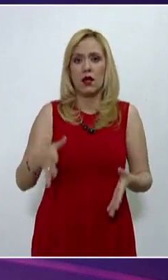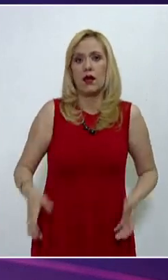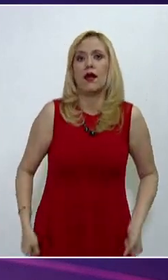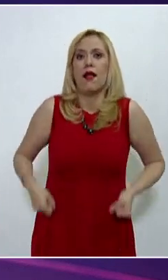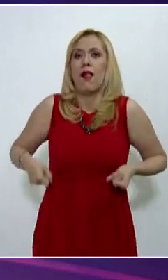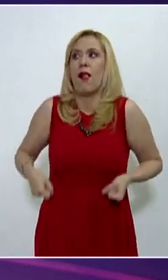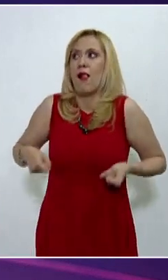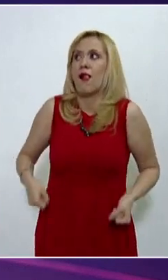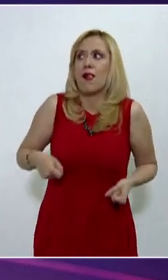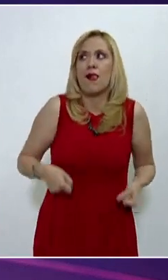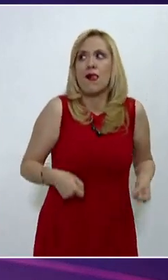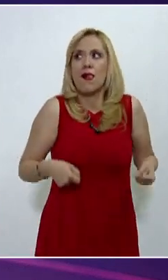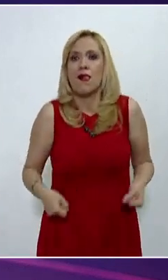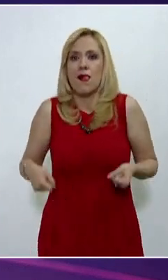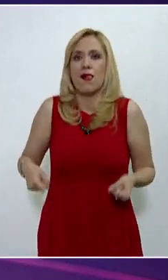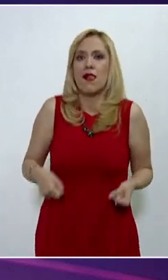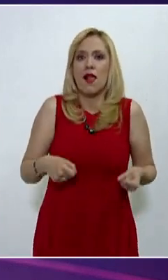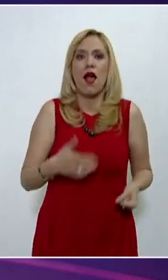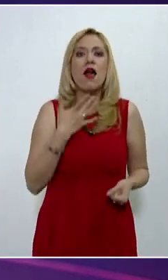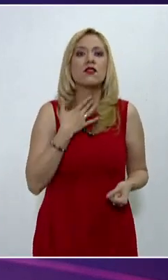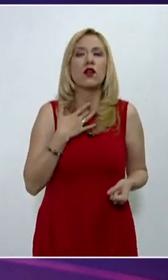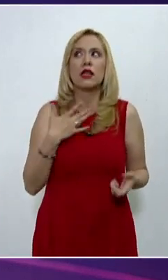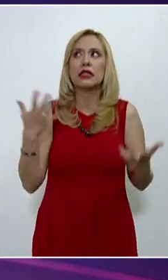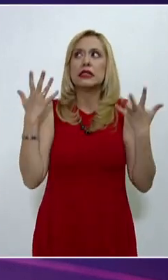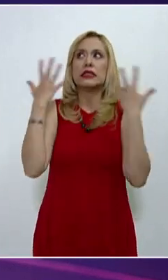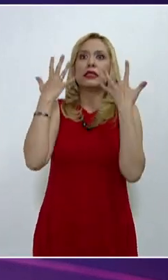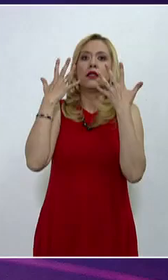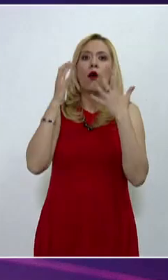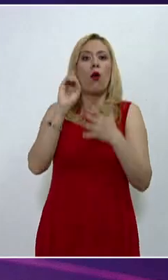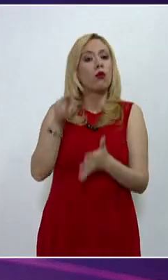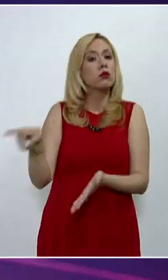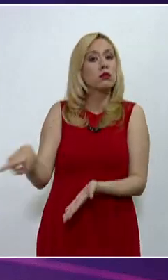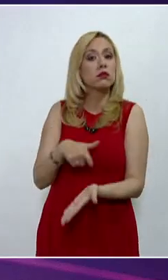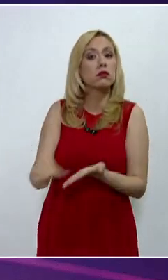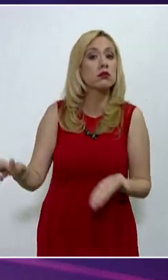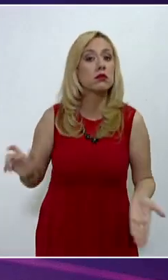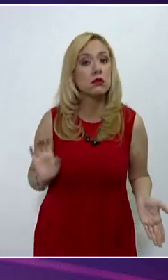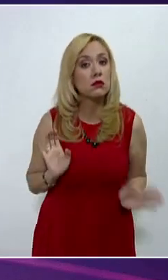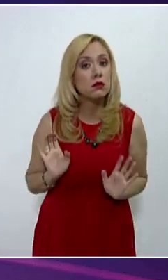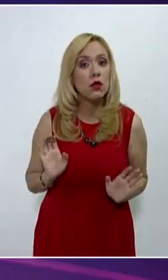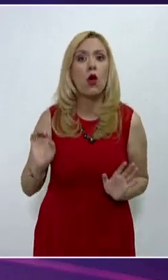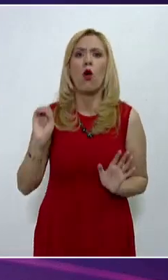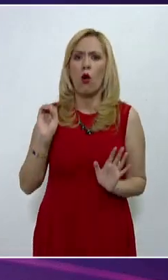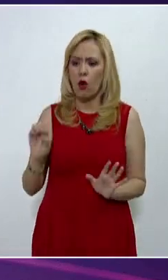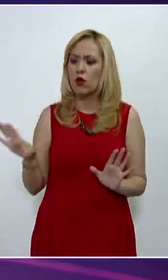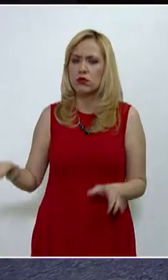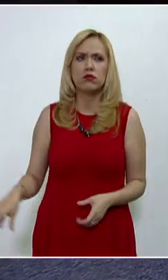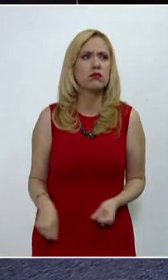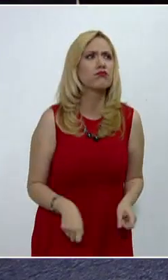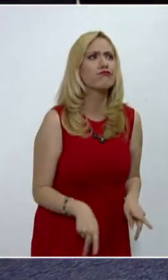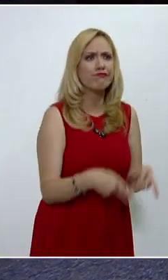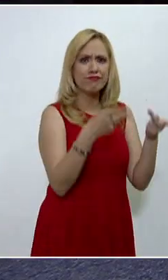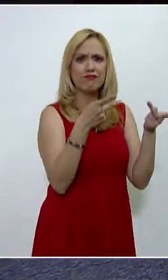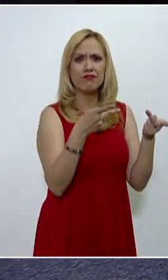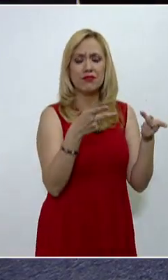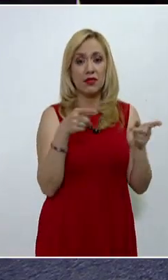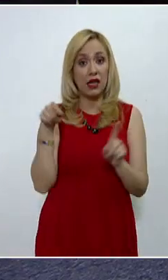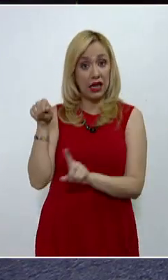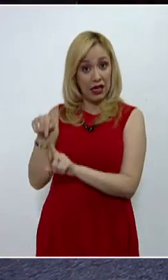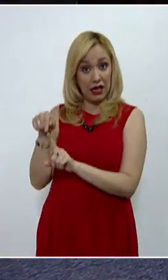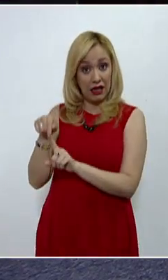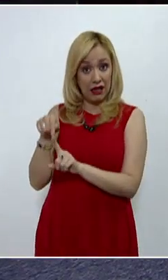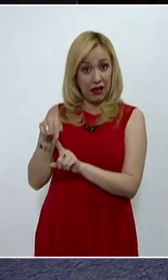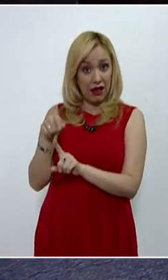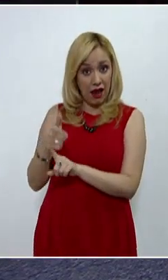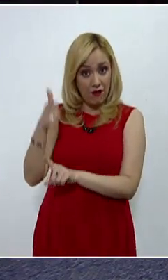con 500 litros de gasolina. Que Hay casos probablemente así. los compró. O que realmente sí los iba a vender, pero no es el que impacta en esos